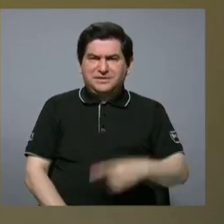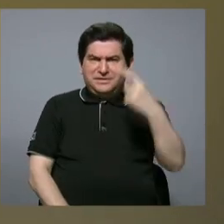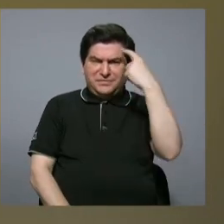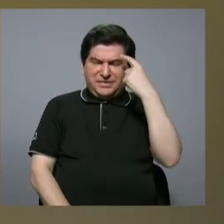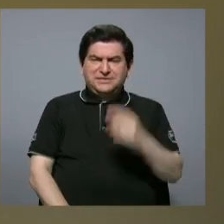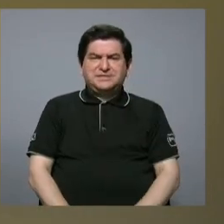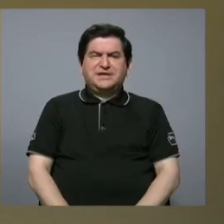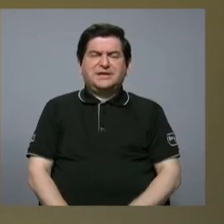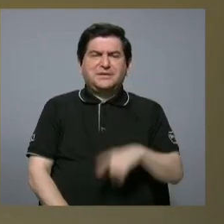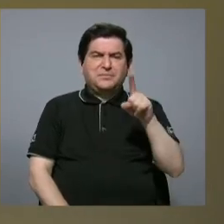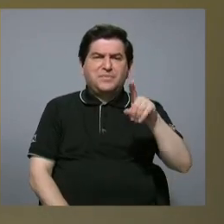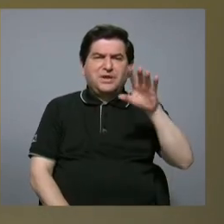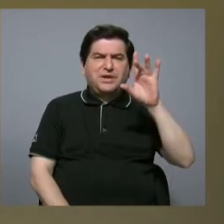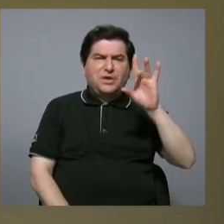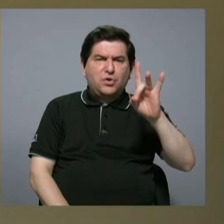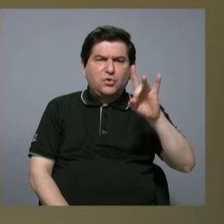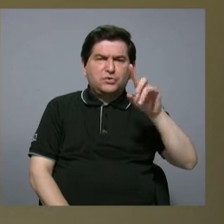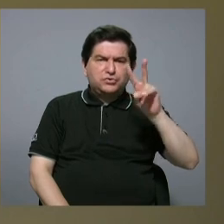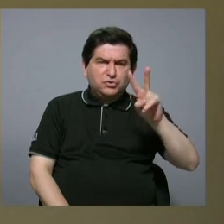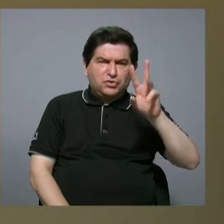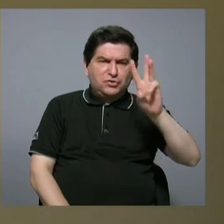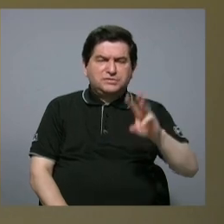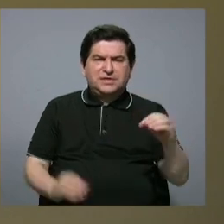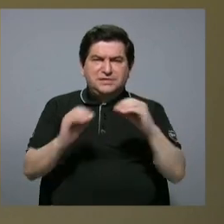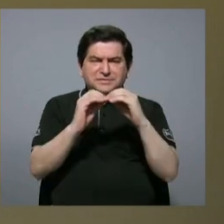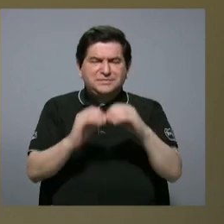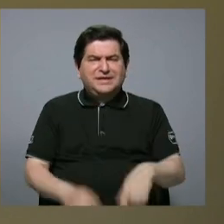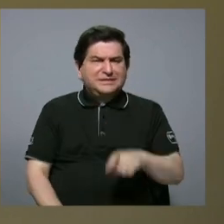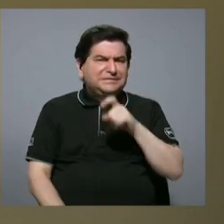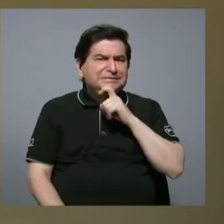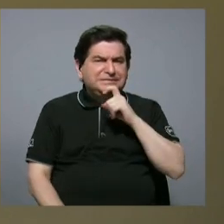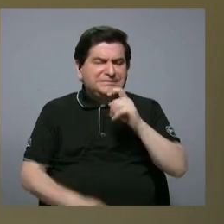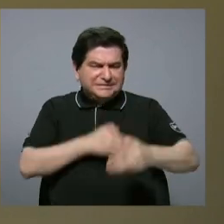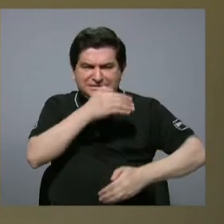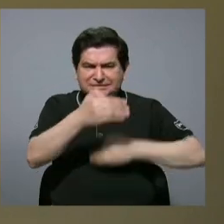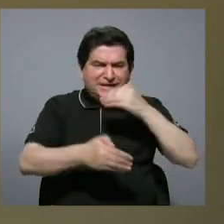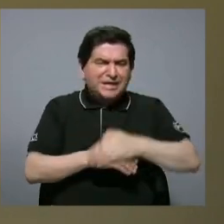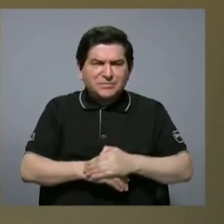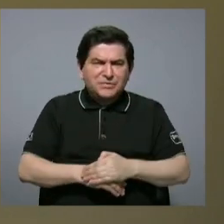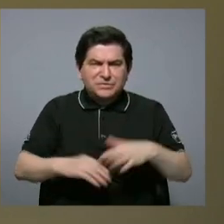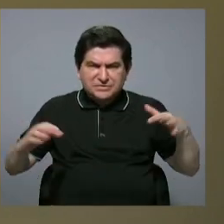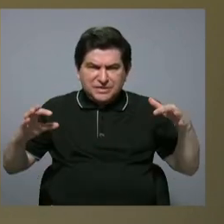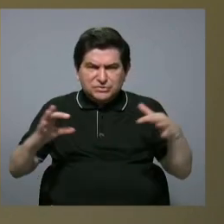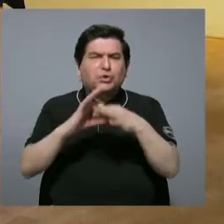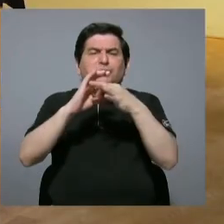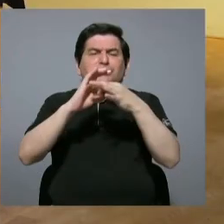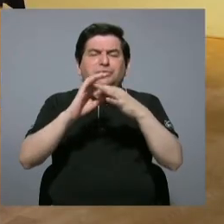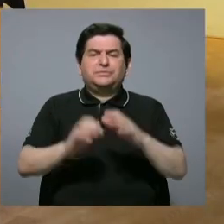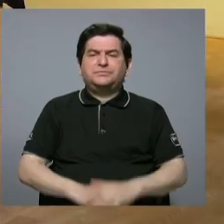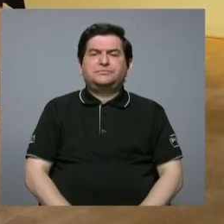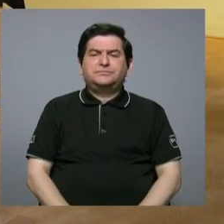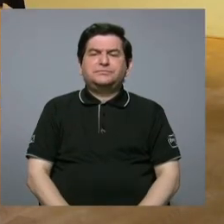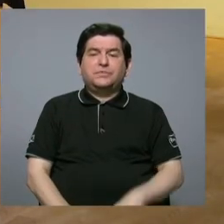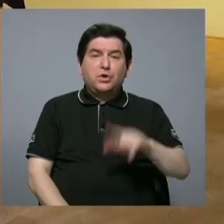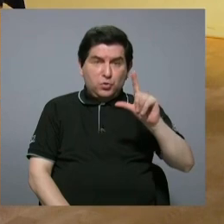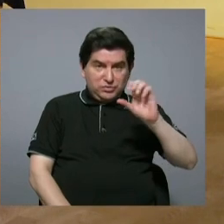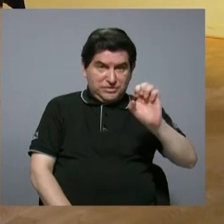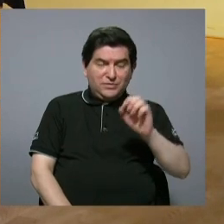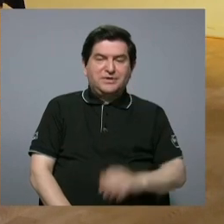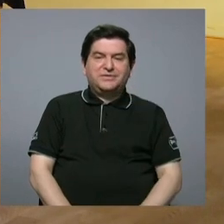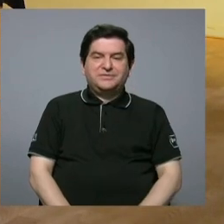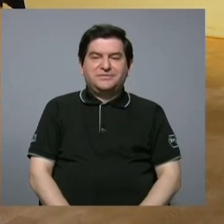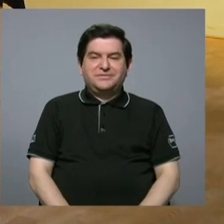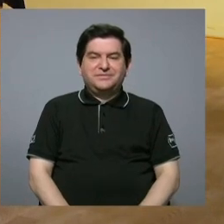el año 1826 como el más crítico del proceso de la anexión. Por favor, don Luis Eduardo. Buenos